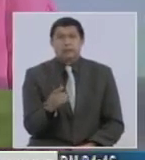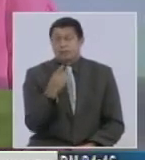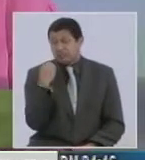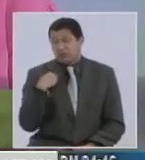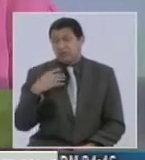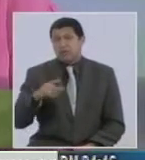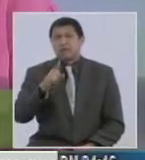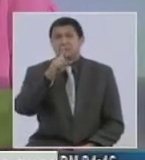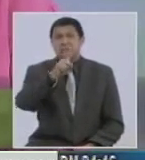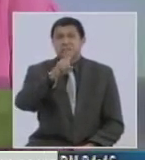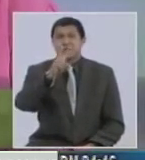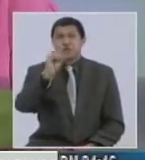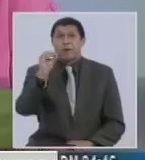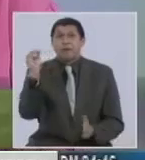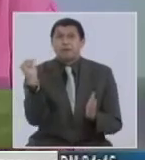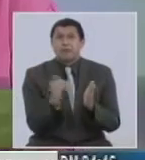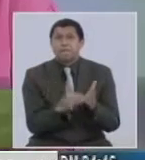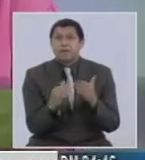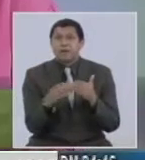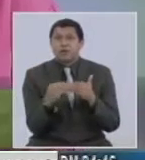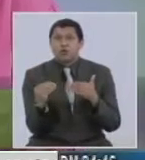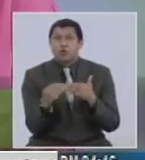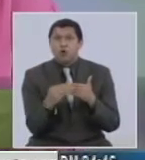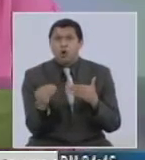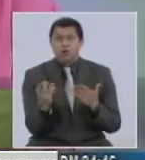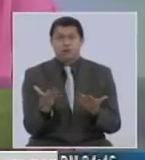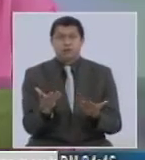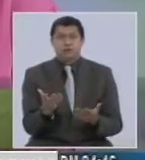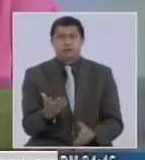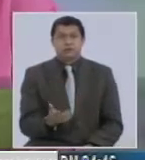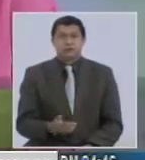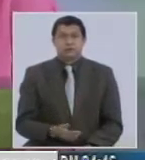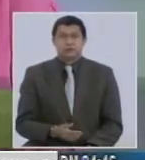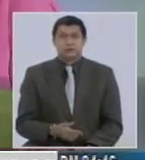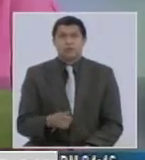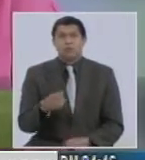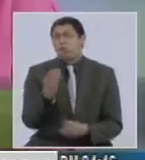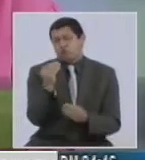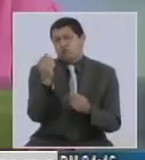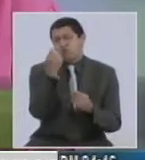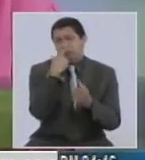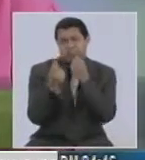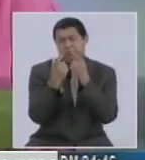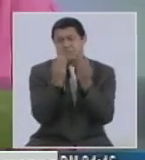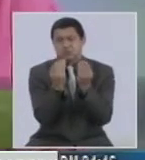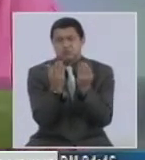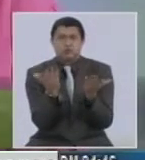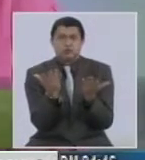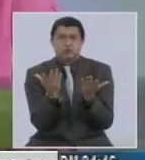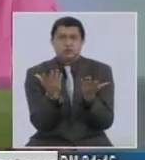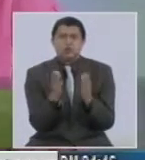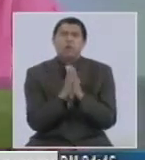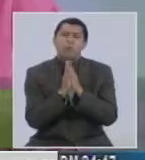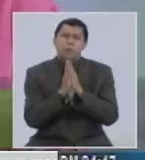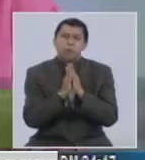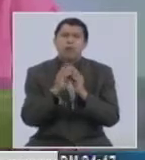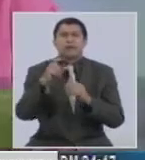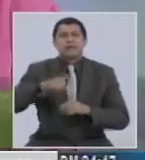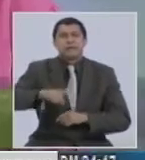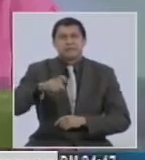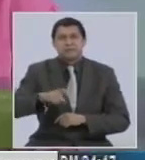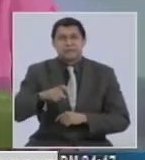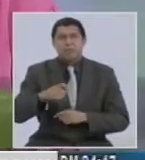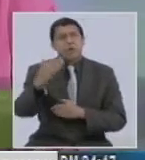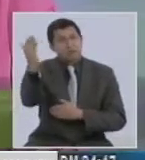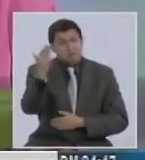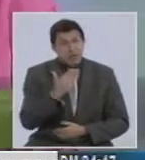María, $120,000, porque me toca un cóctel. Bueno, nosotros, insisto, lo que necesitamos es que se